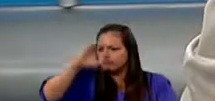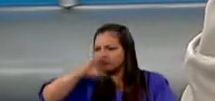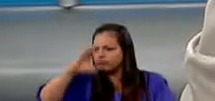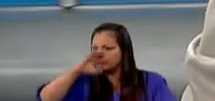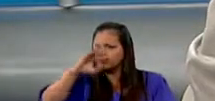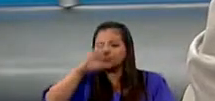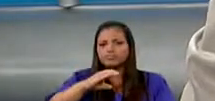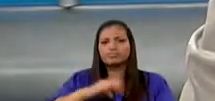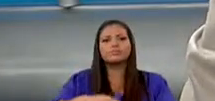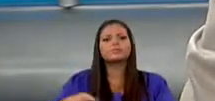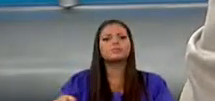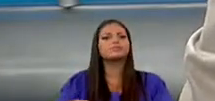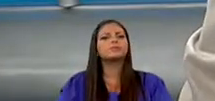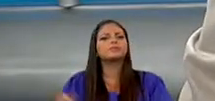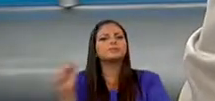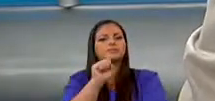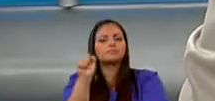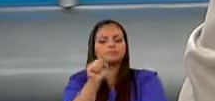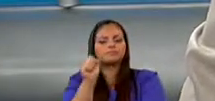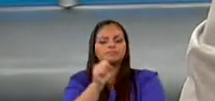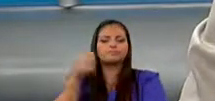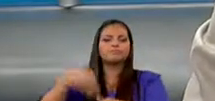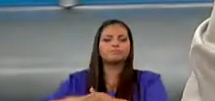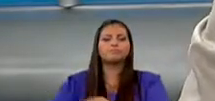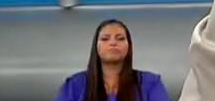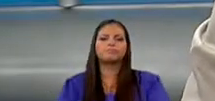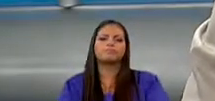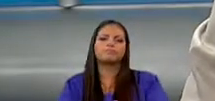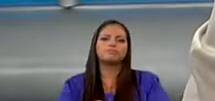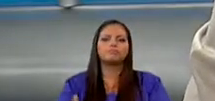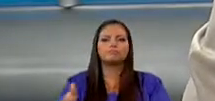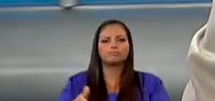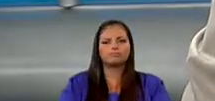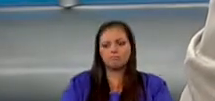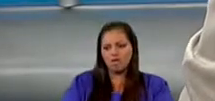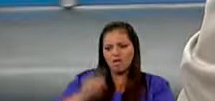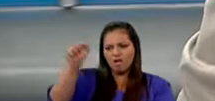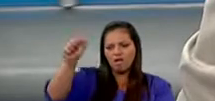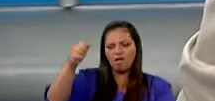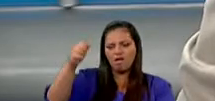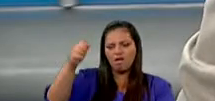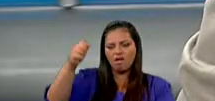movilizaban en un auto en cuyo interior se encontró un arma de fuego. Veamos.